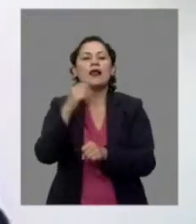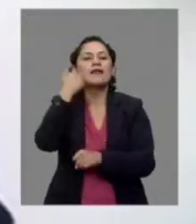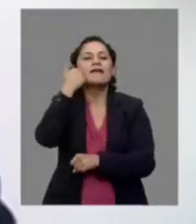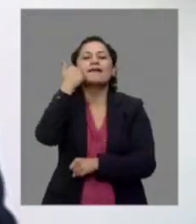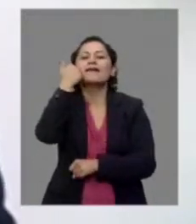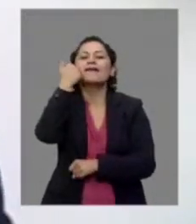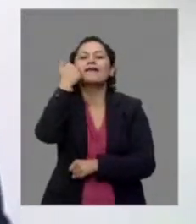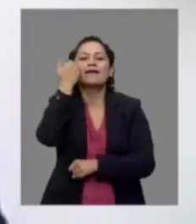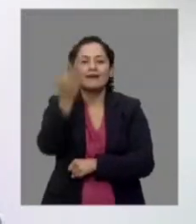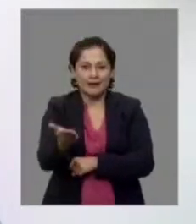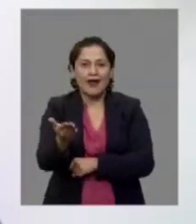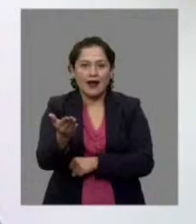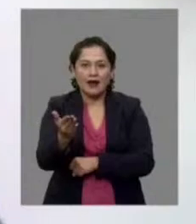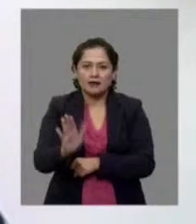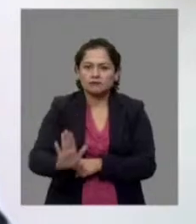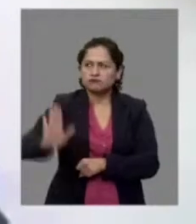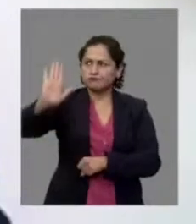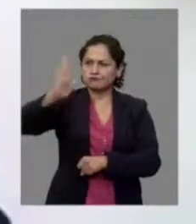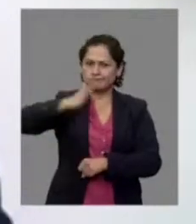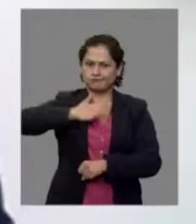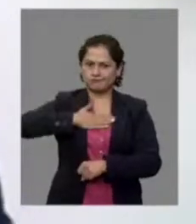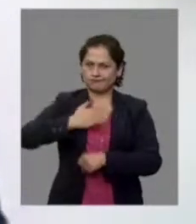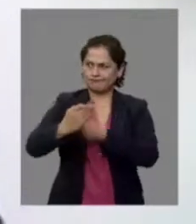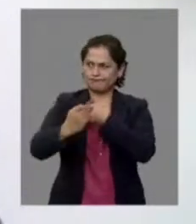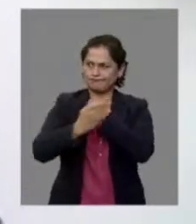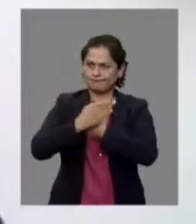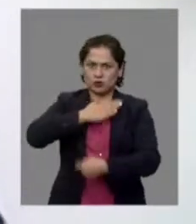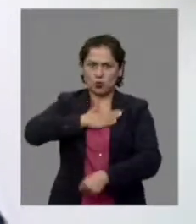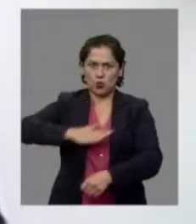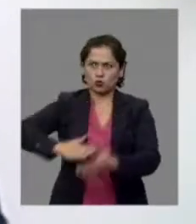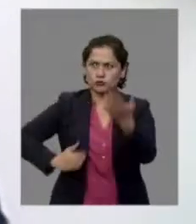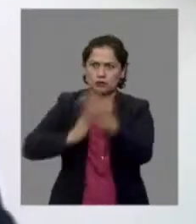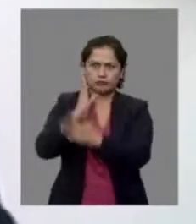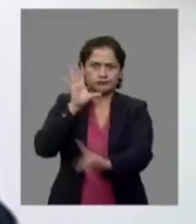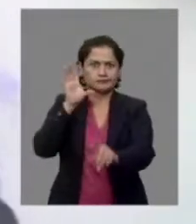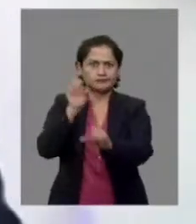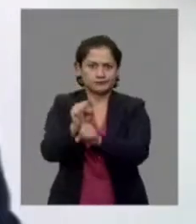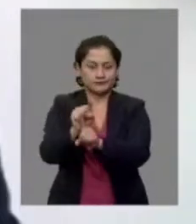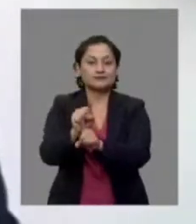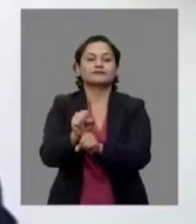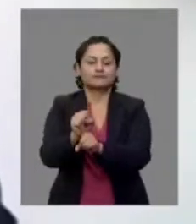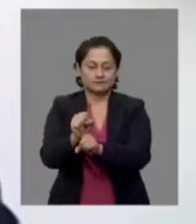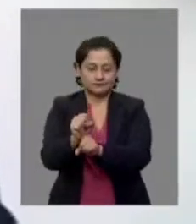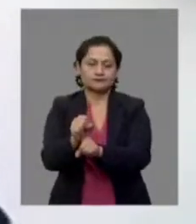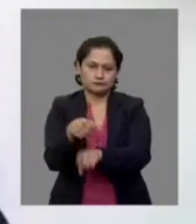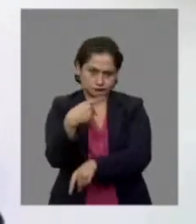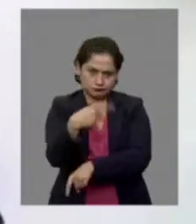al reclamo de justicia, acceso a la justicia para hacer